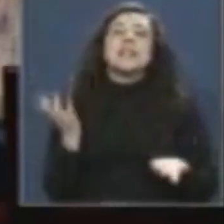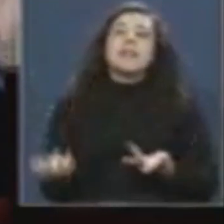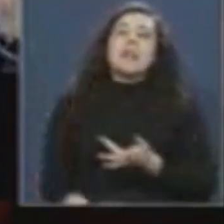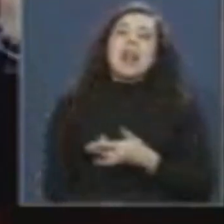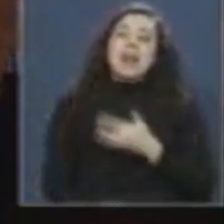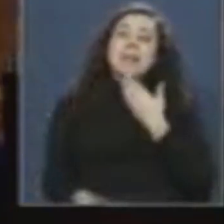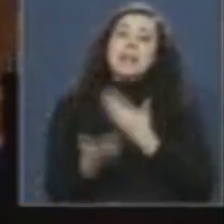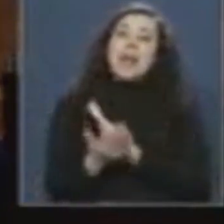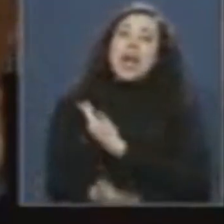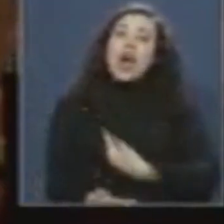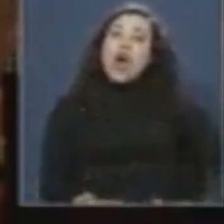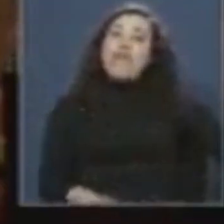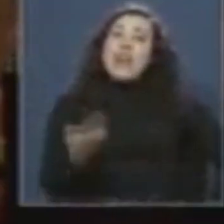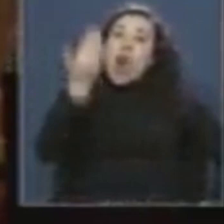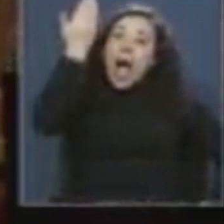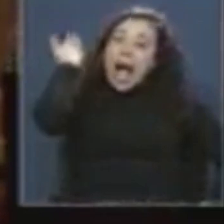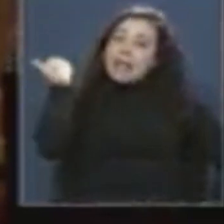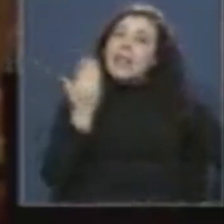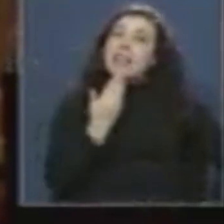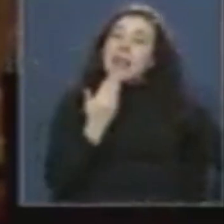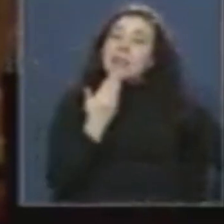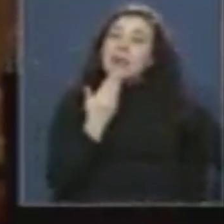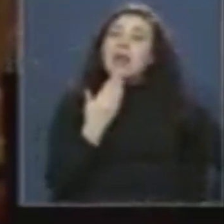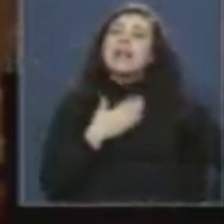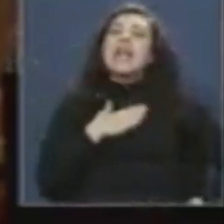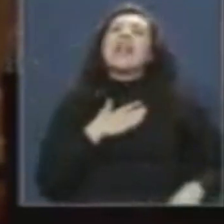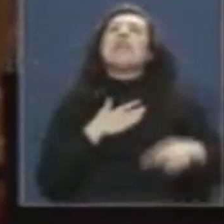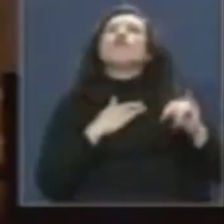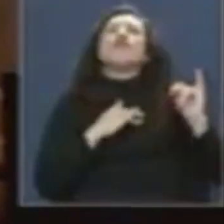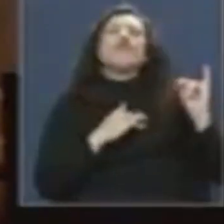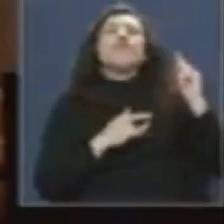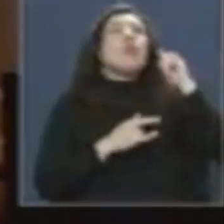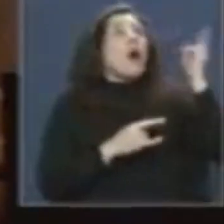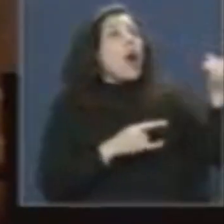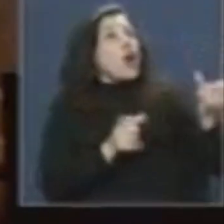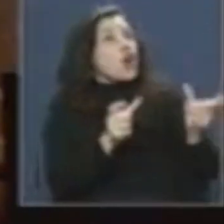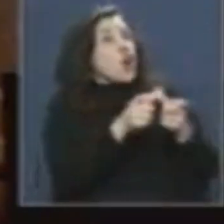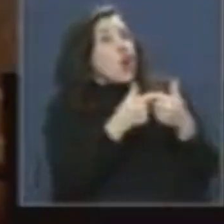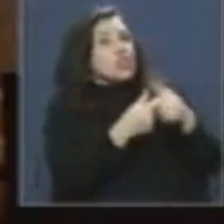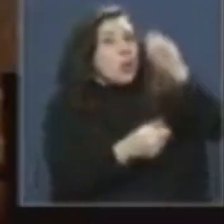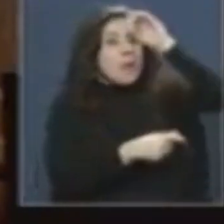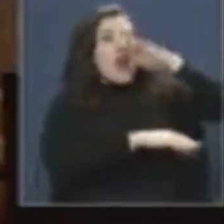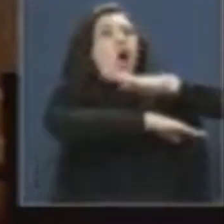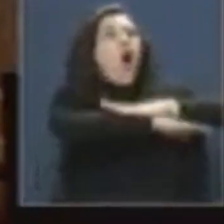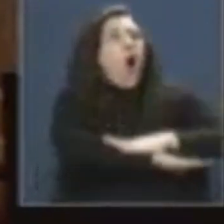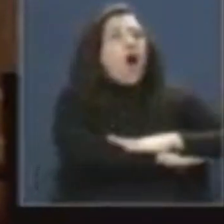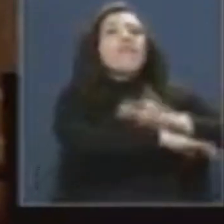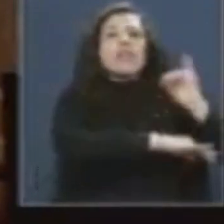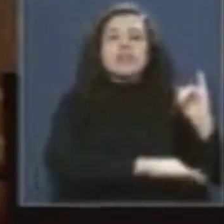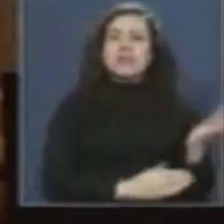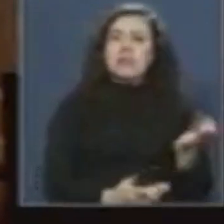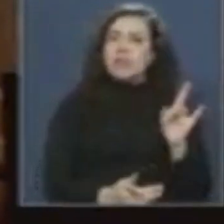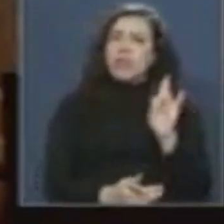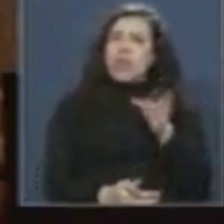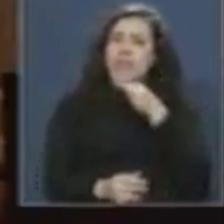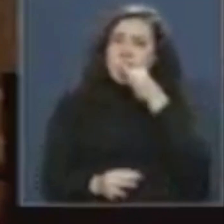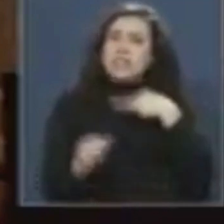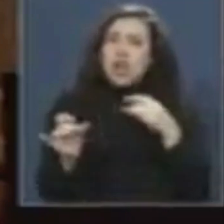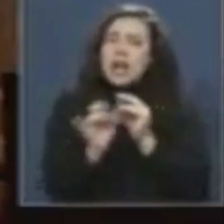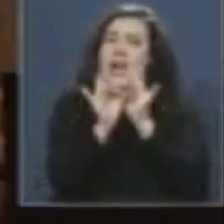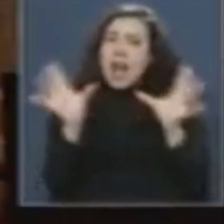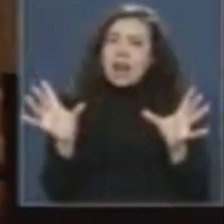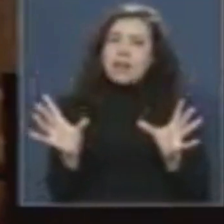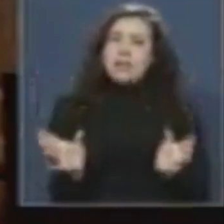lamentablemente también del gobierno anterior, era hacerle caso al Consejo Minero. Entonces hay que decirlo con claridad, presidenta.